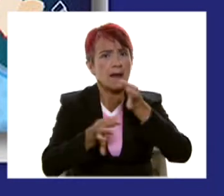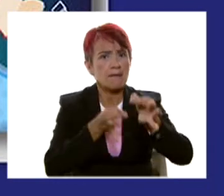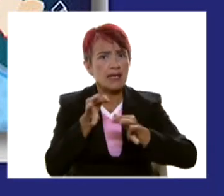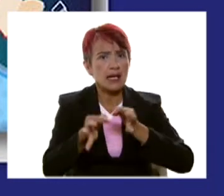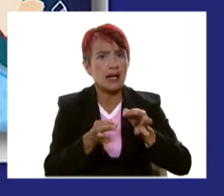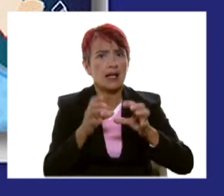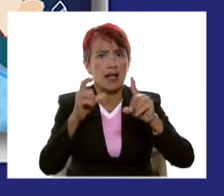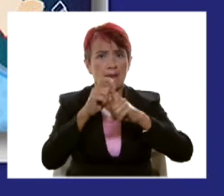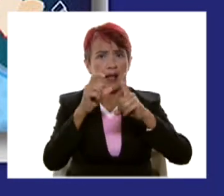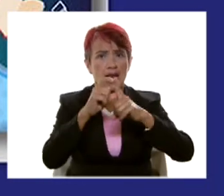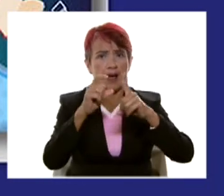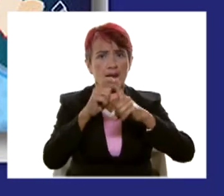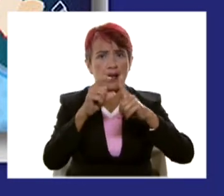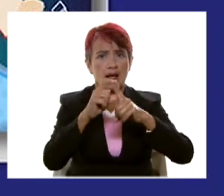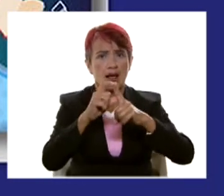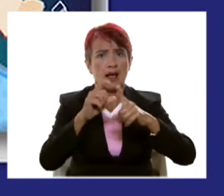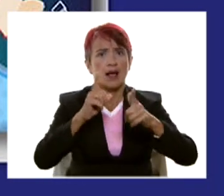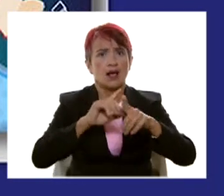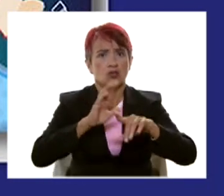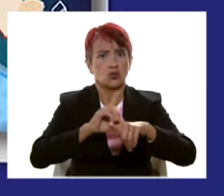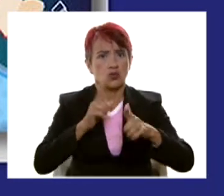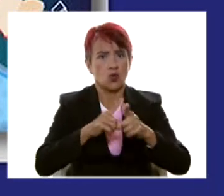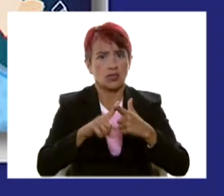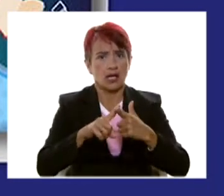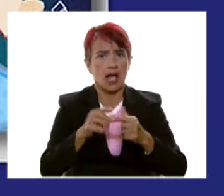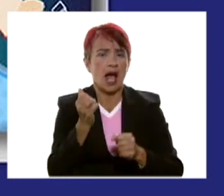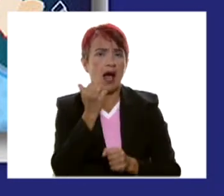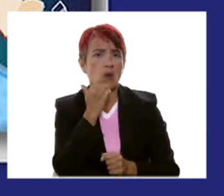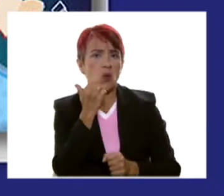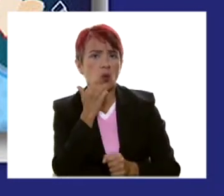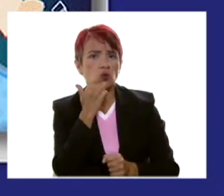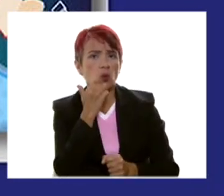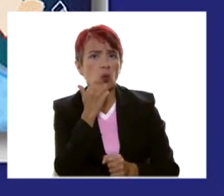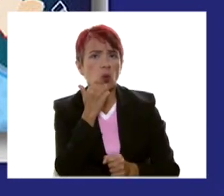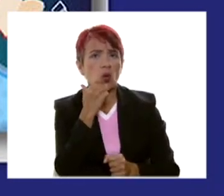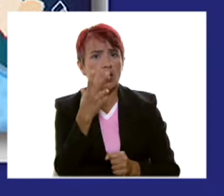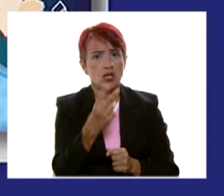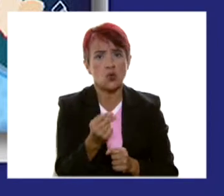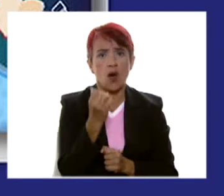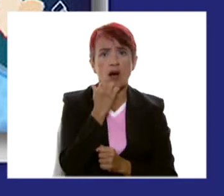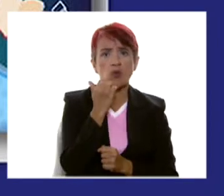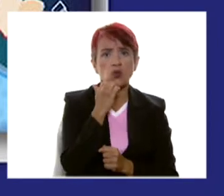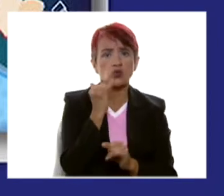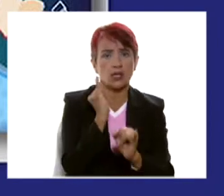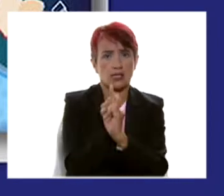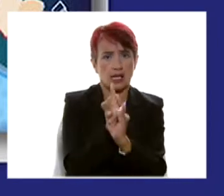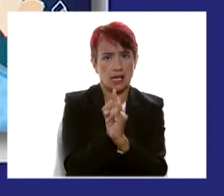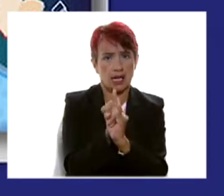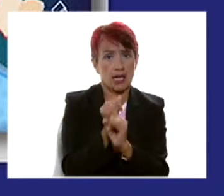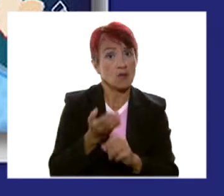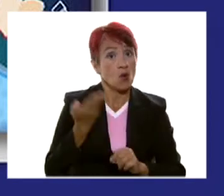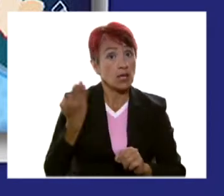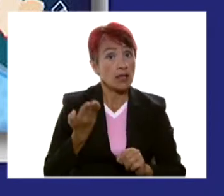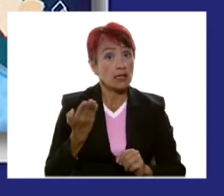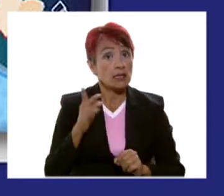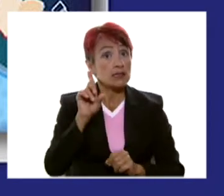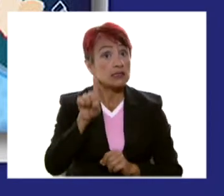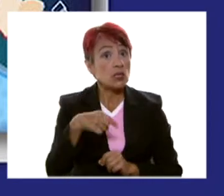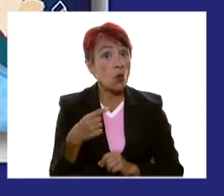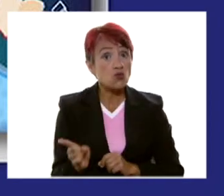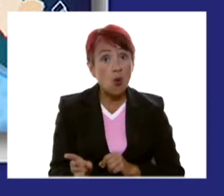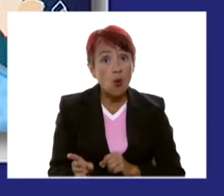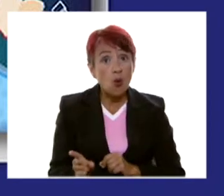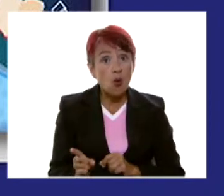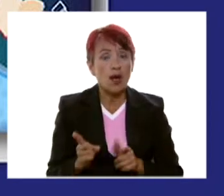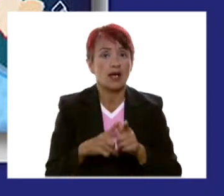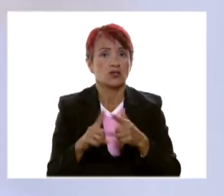cita. Se debe cuestionar el uso, el abuso y los no abusos del Internet. Pendiente con esto. Una cosa es utilizar